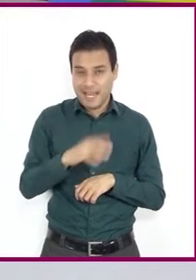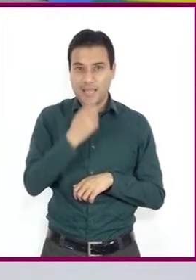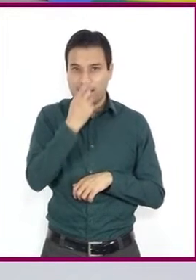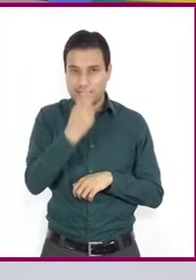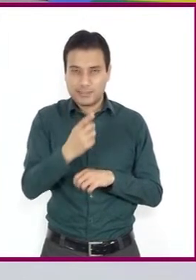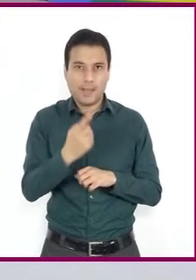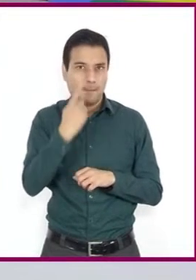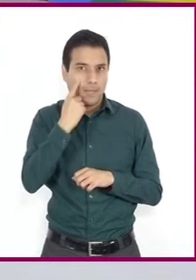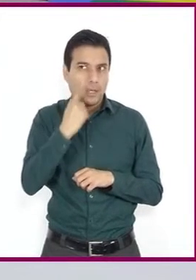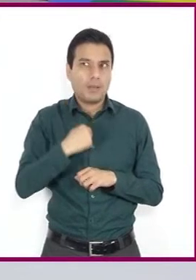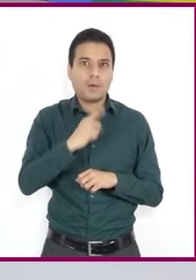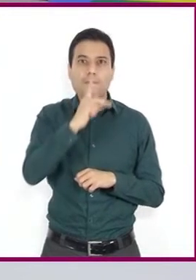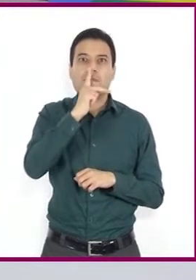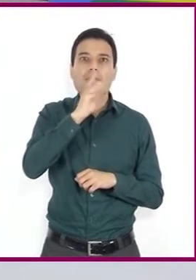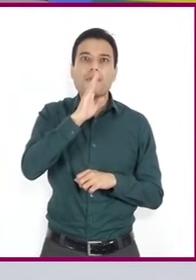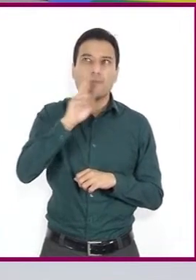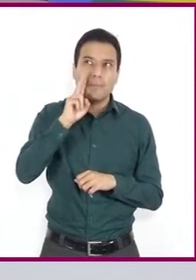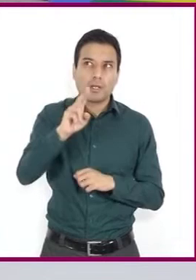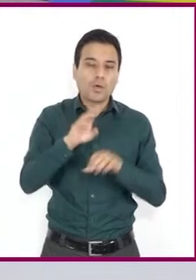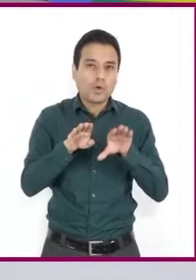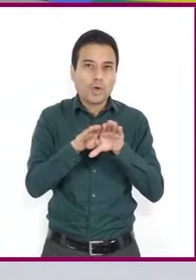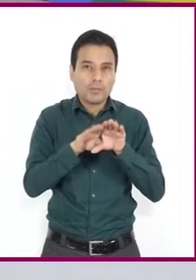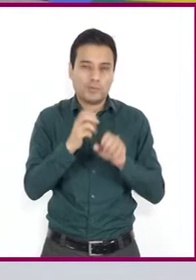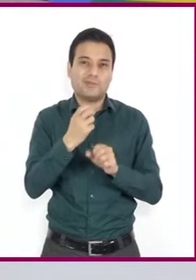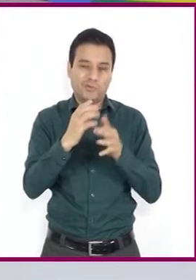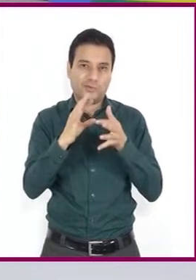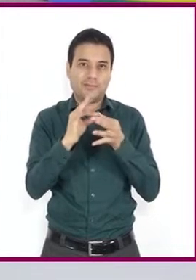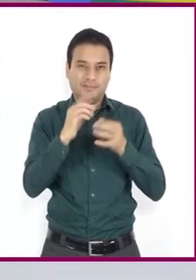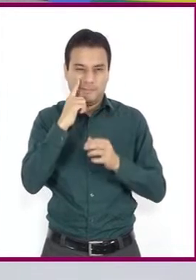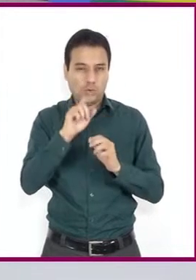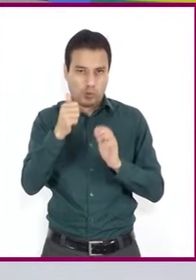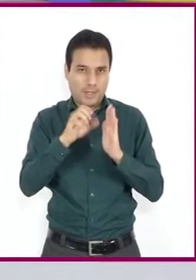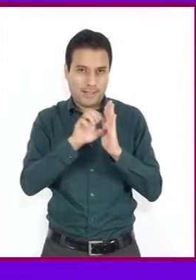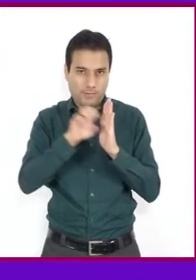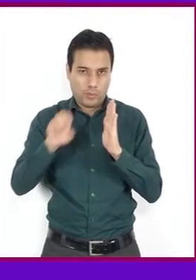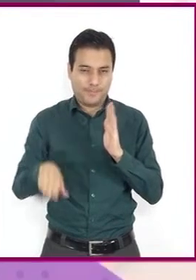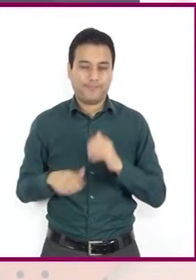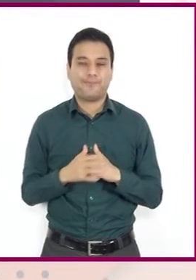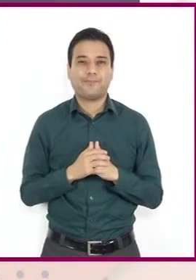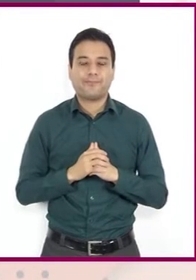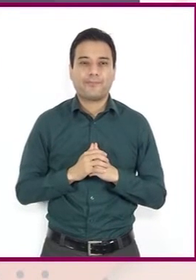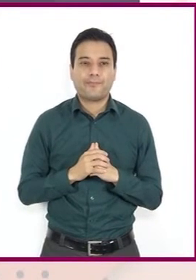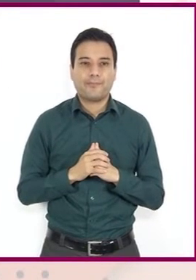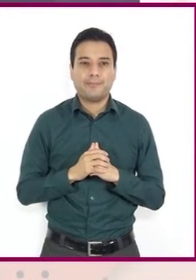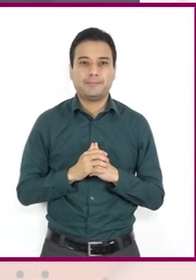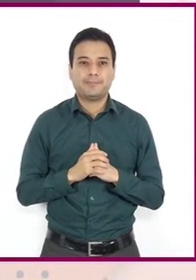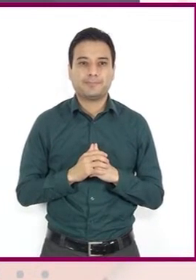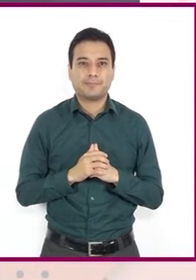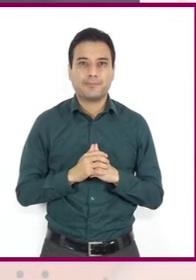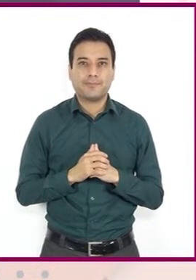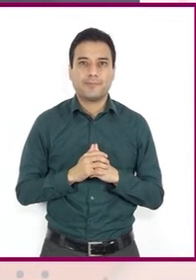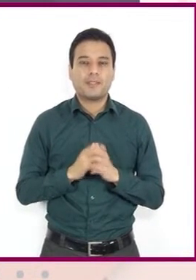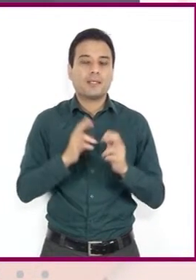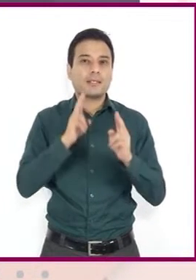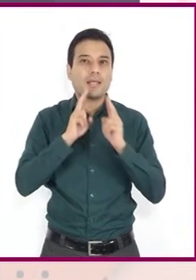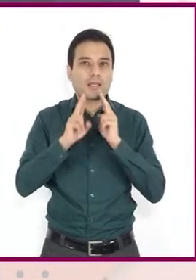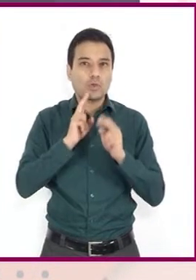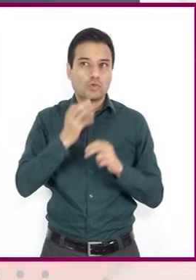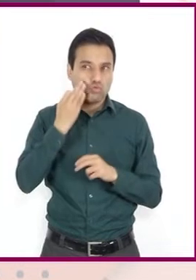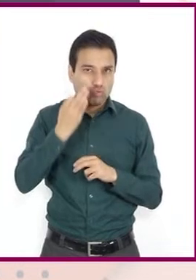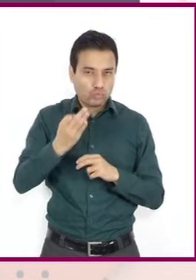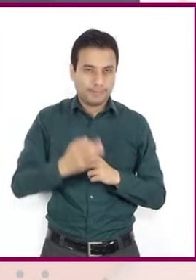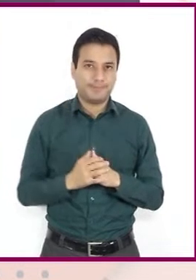que ve a sus padres. Muy bien, ahora veamos otro tipo de narrador. Narrador, observador o